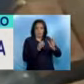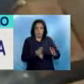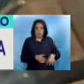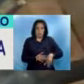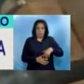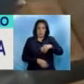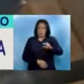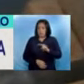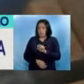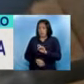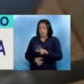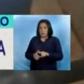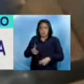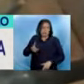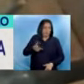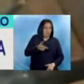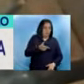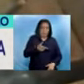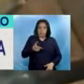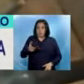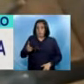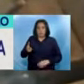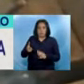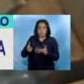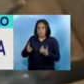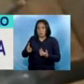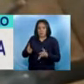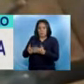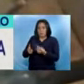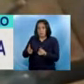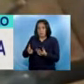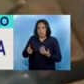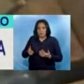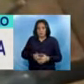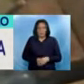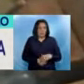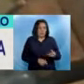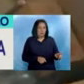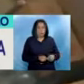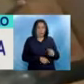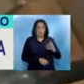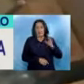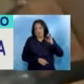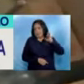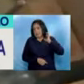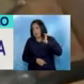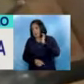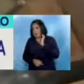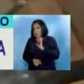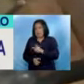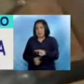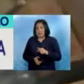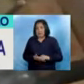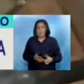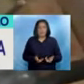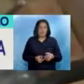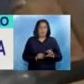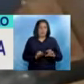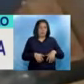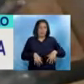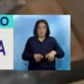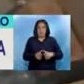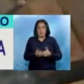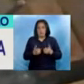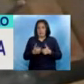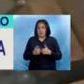sale y el Nole la apunta con el arma y lo obliga a sacar el dinero. Toma por el cuello a la dueña de la panadería, el abuelo, y con arma